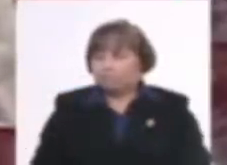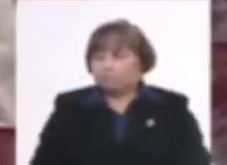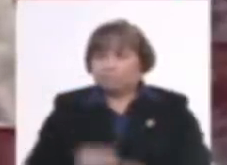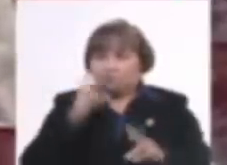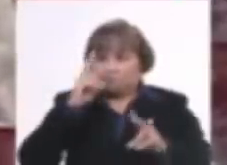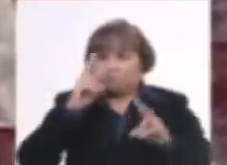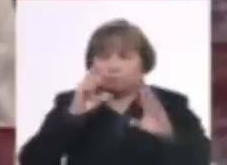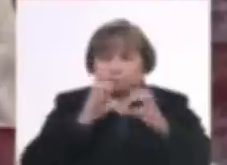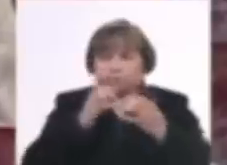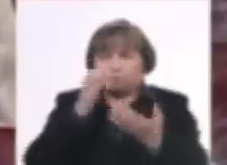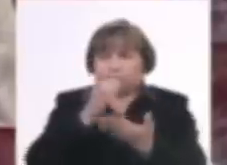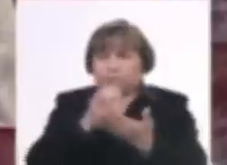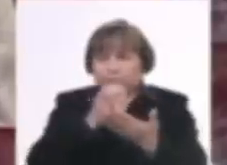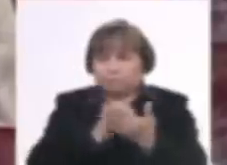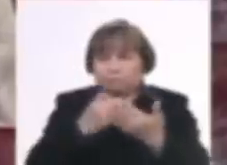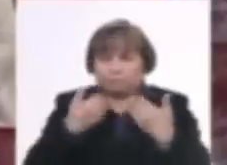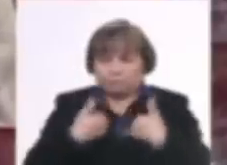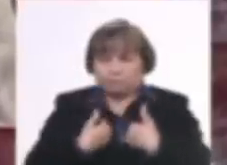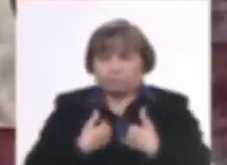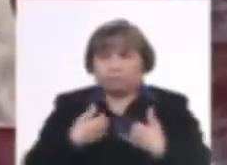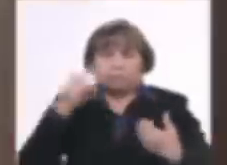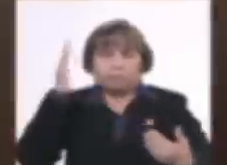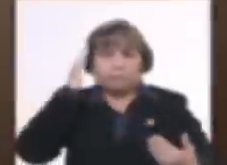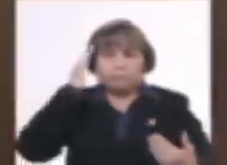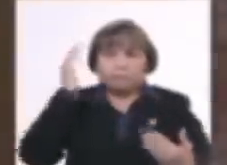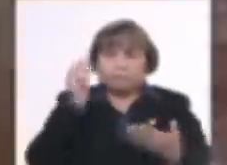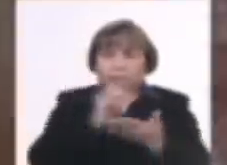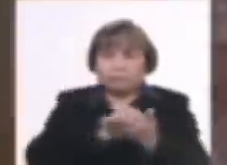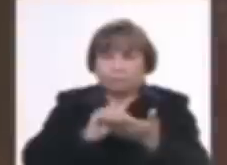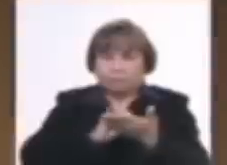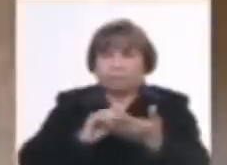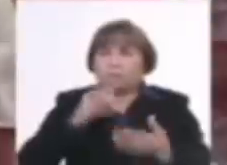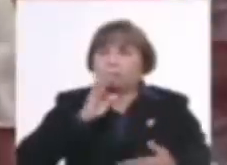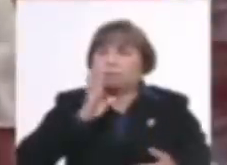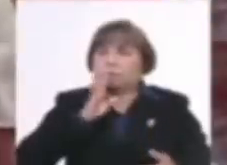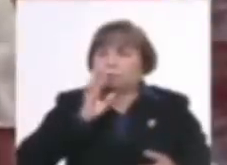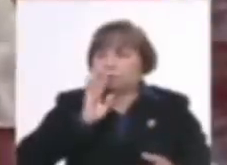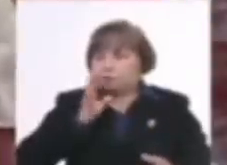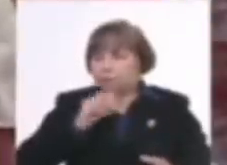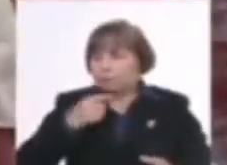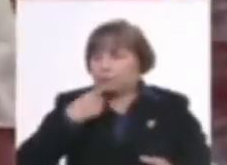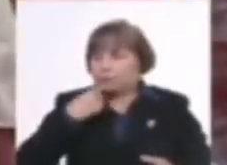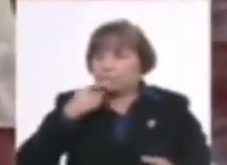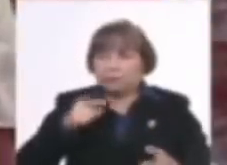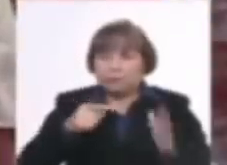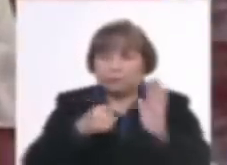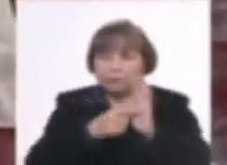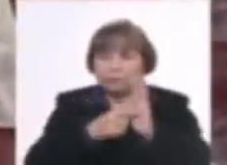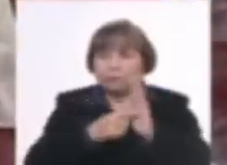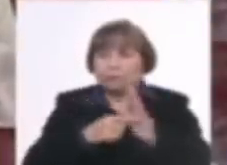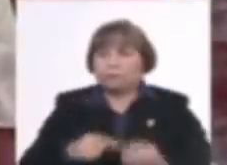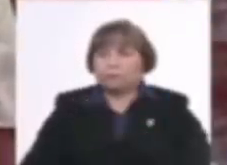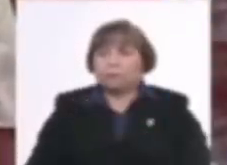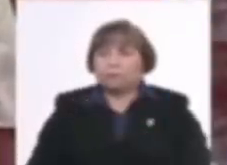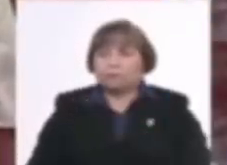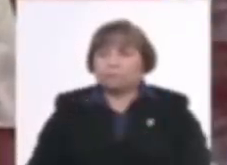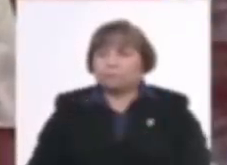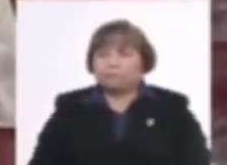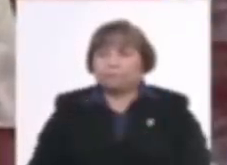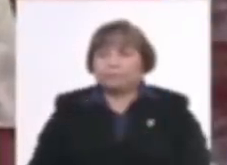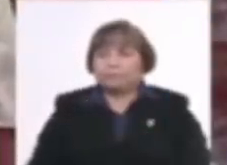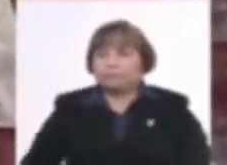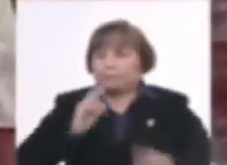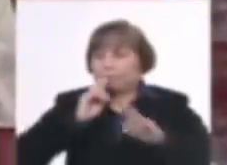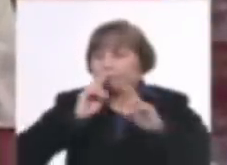Hay dos tipos de contrato que yo tengo conocimiento, escrito y verbal. Estoy señalando que